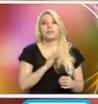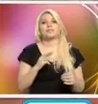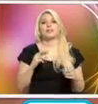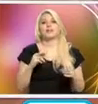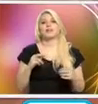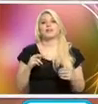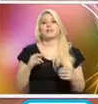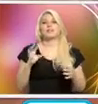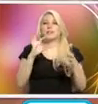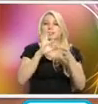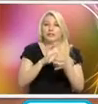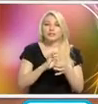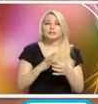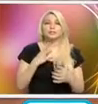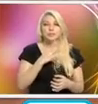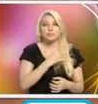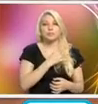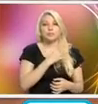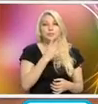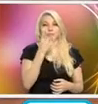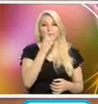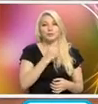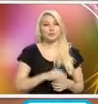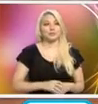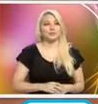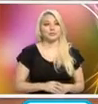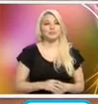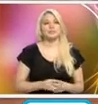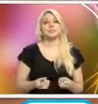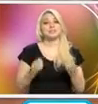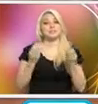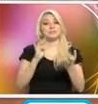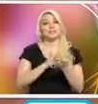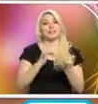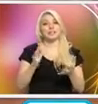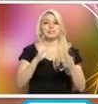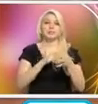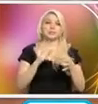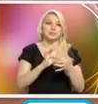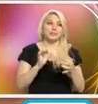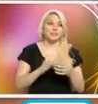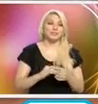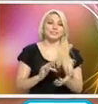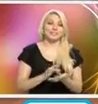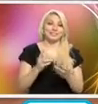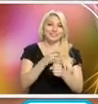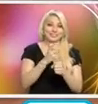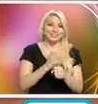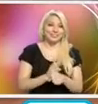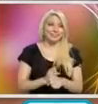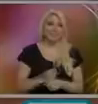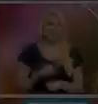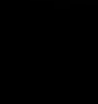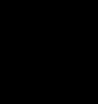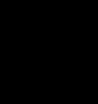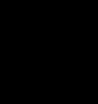de tus fracasos también. Esto es prueba y error. Por supuesto. Miguel Ángel, gracias por estar aquí con nosotros. Gracias por invitarme. Que tengas excelente semana. Igualmente.